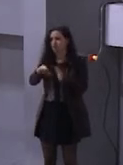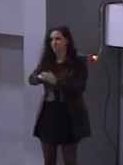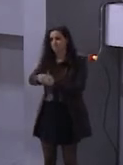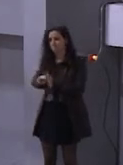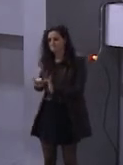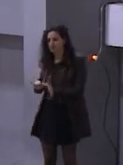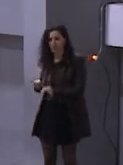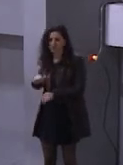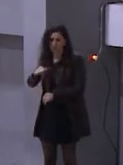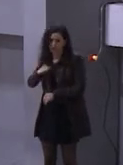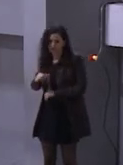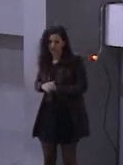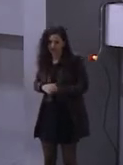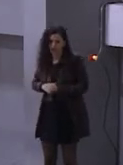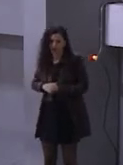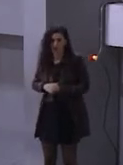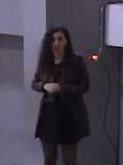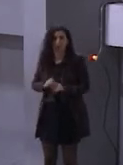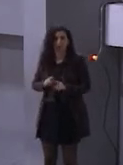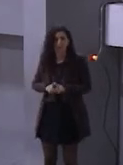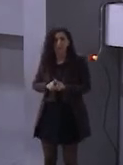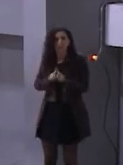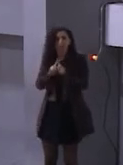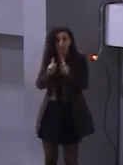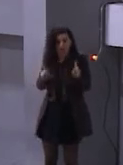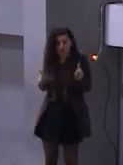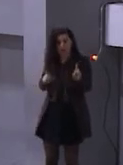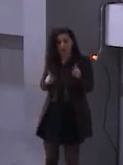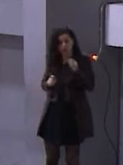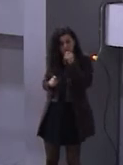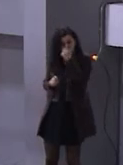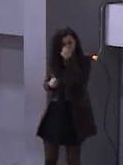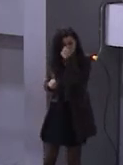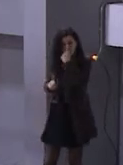¿Sí? Pero sí, digamos,